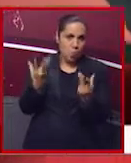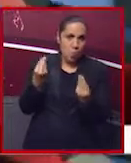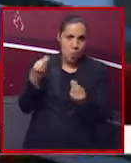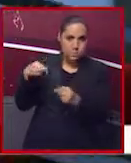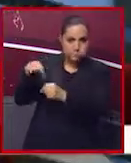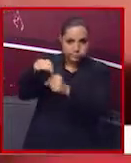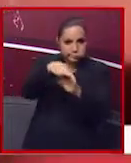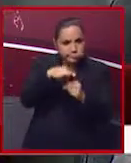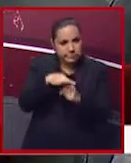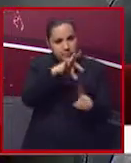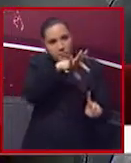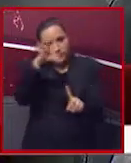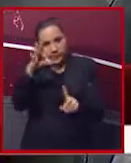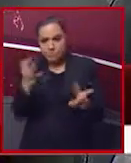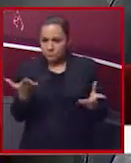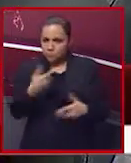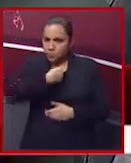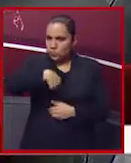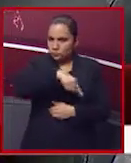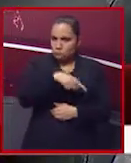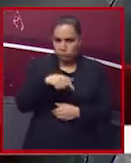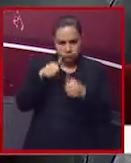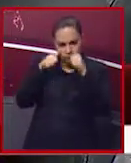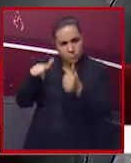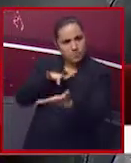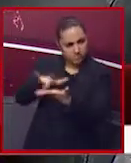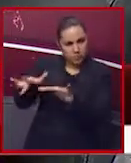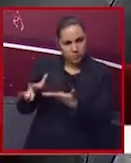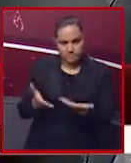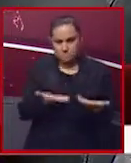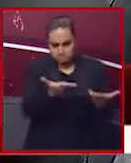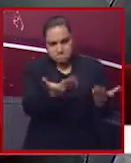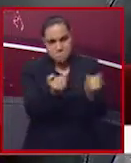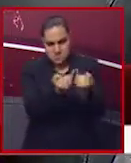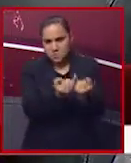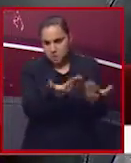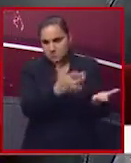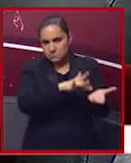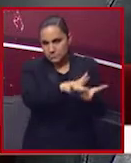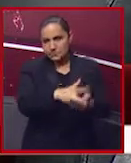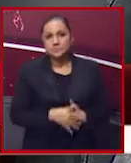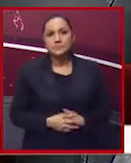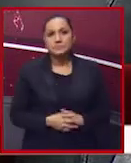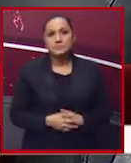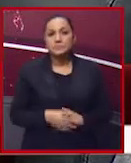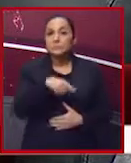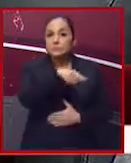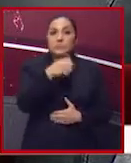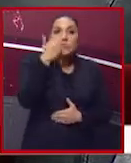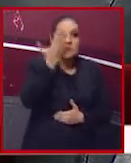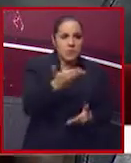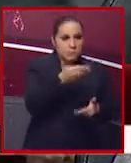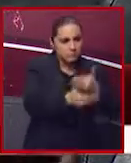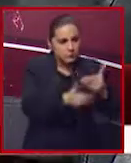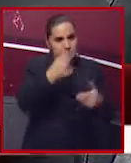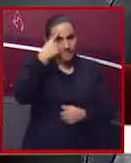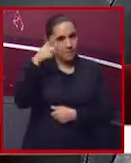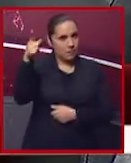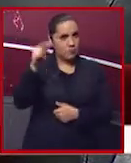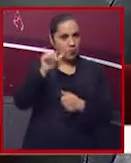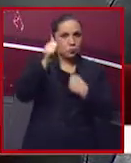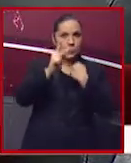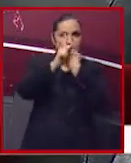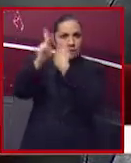mexicanos. ¿Cuál es la estrategia para incentivar la inversión extranjera? Ya que ha